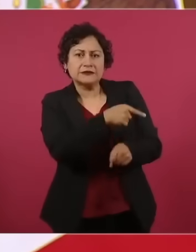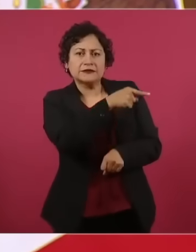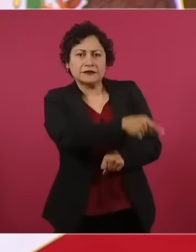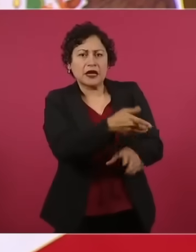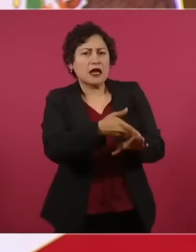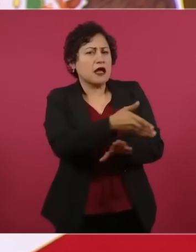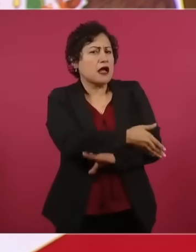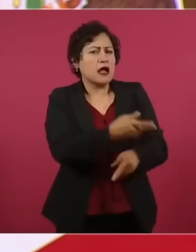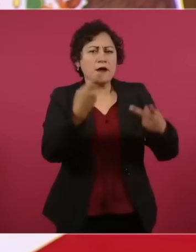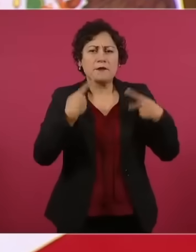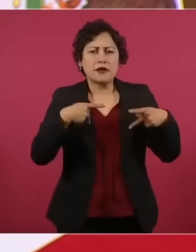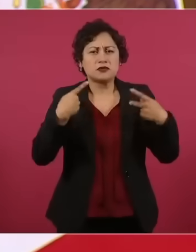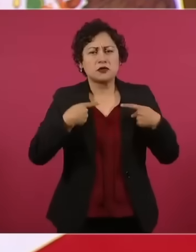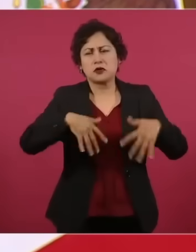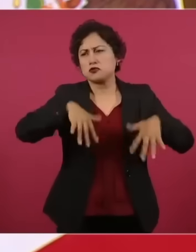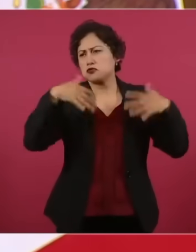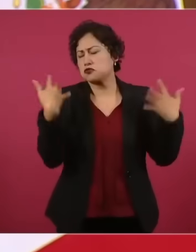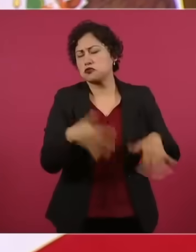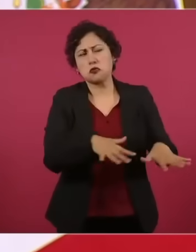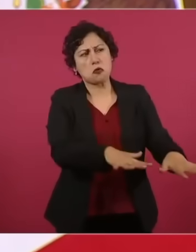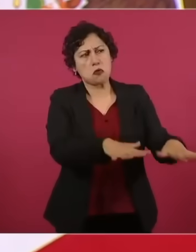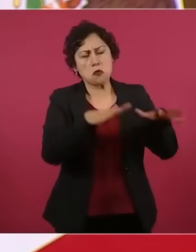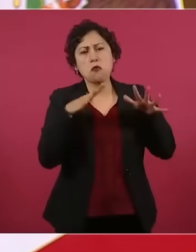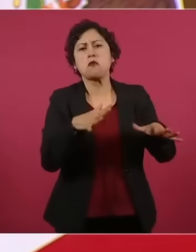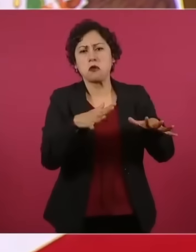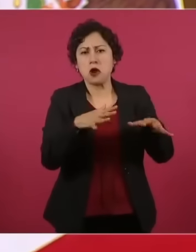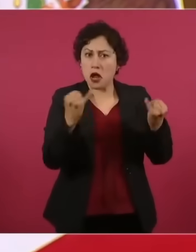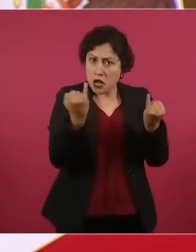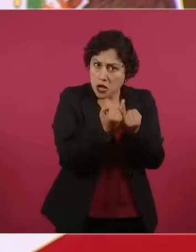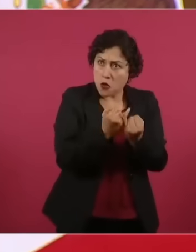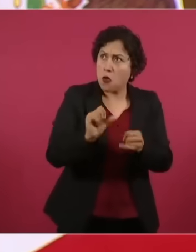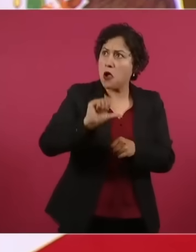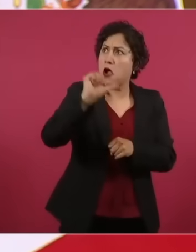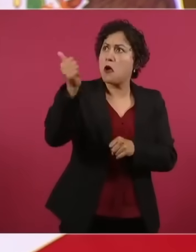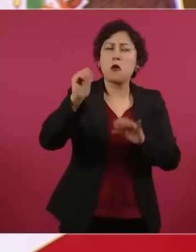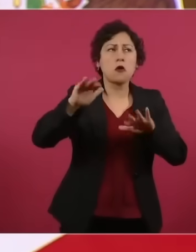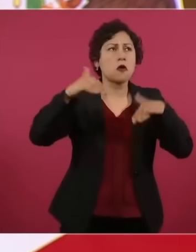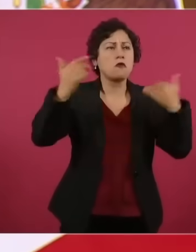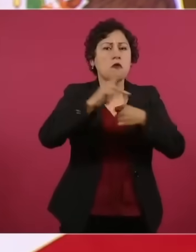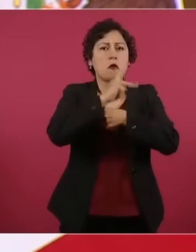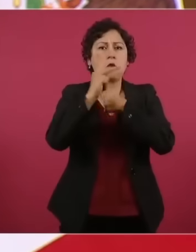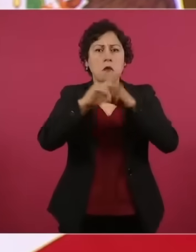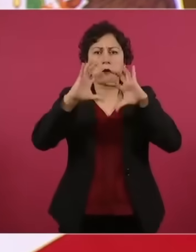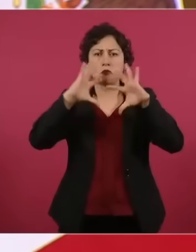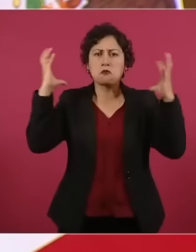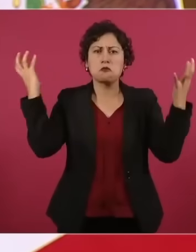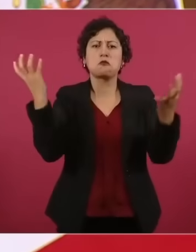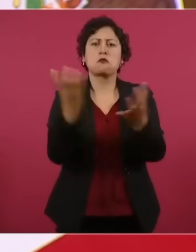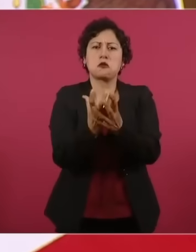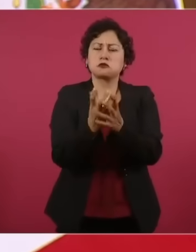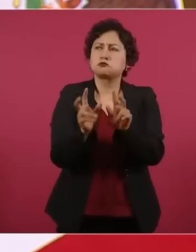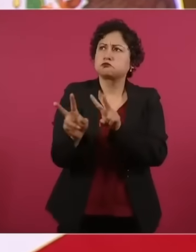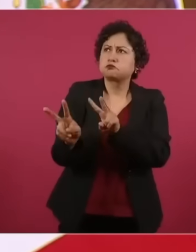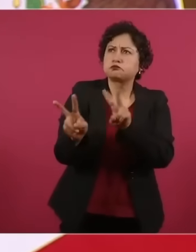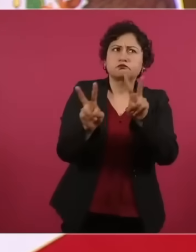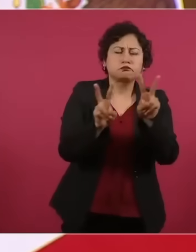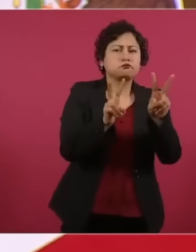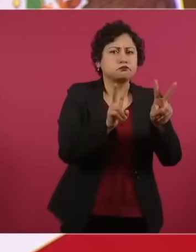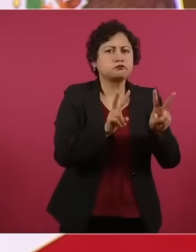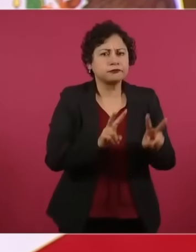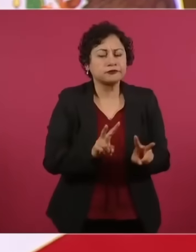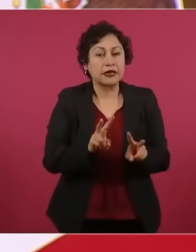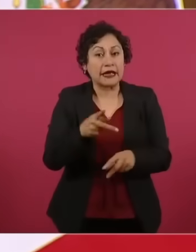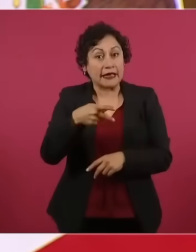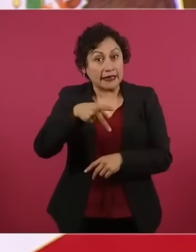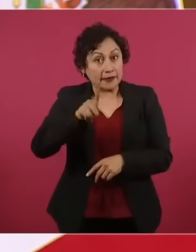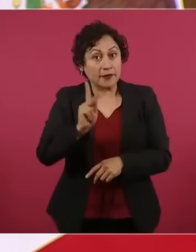y políticos en la historia del mundo, siempre nos hemos inspirado en quienes